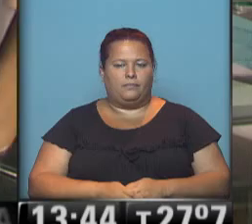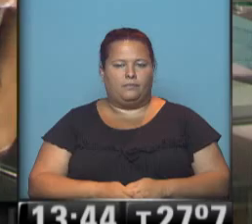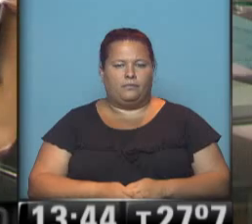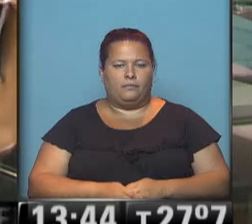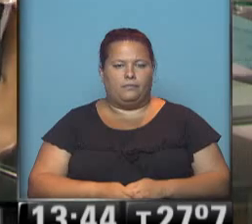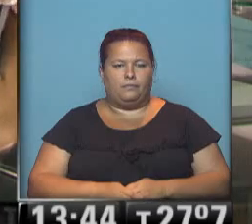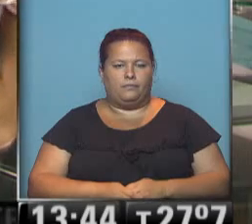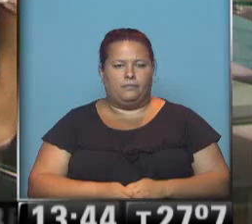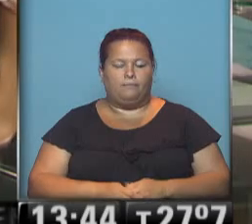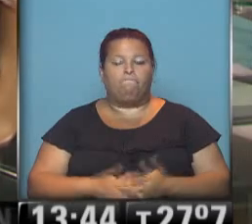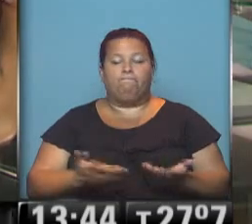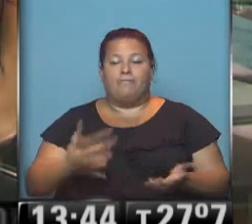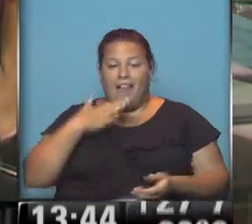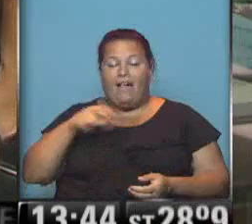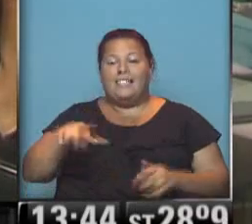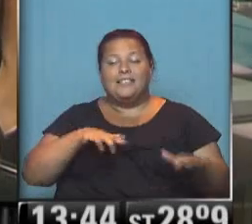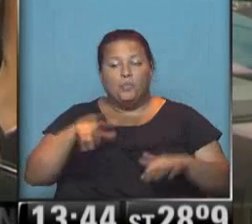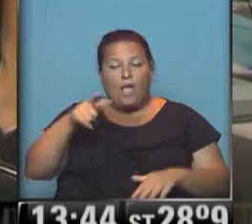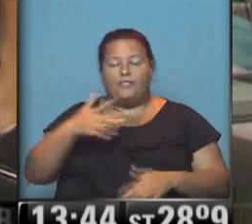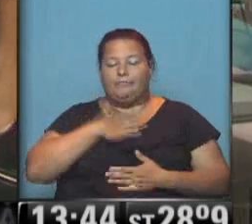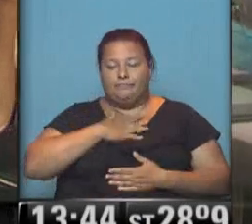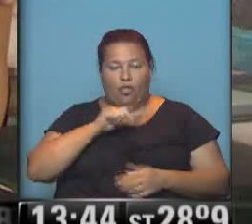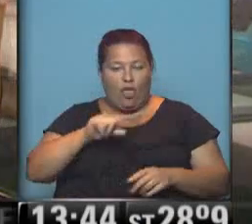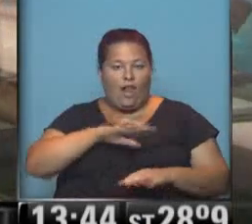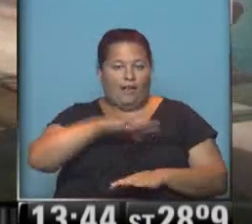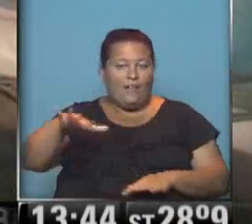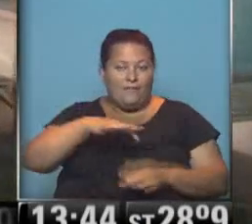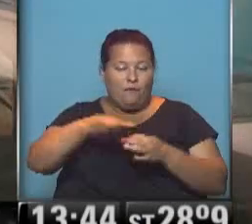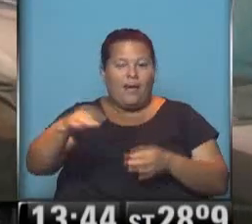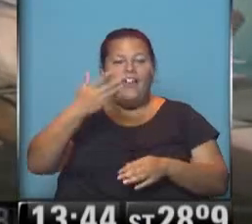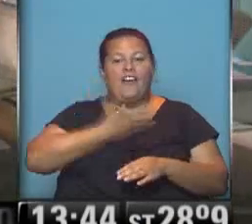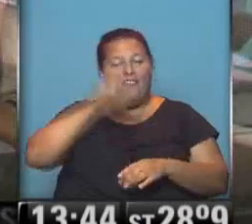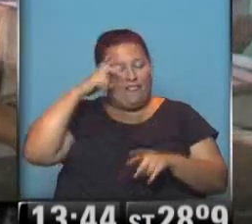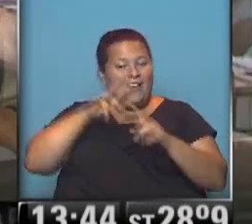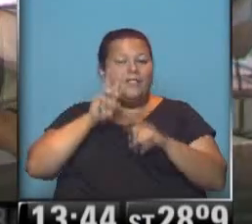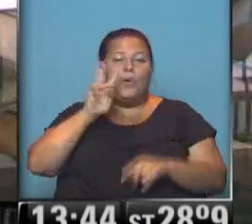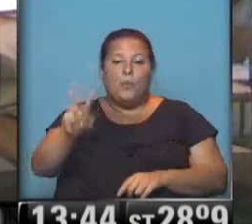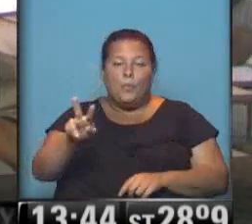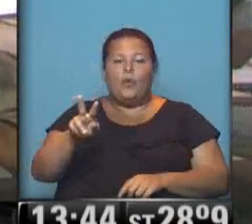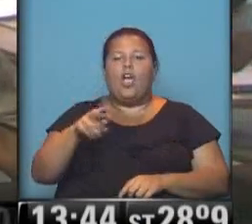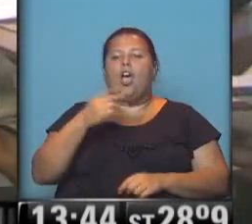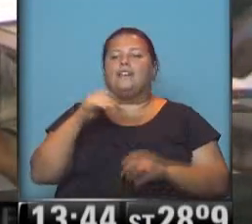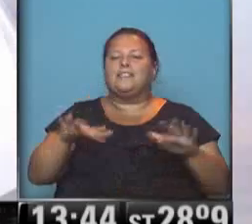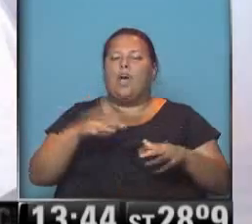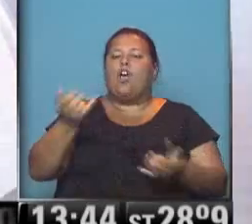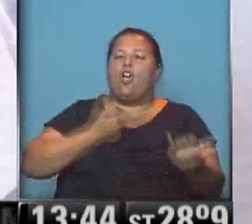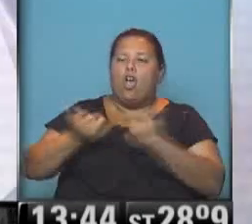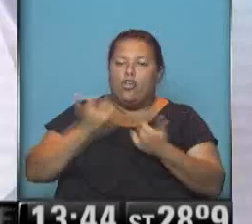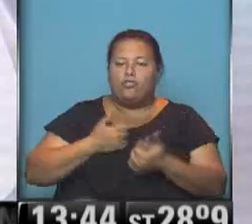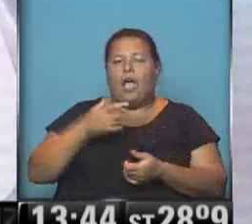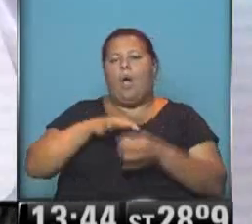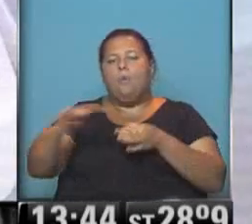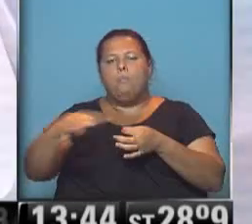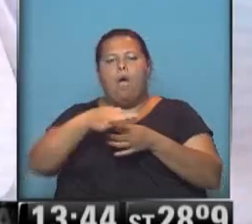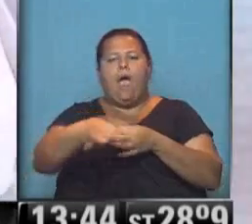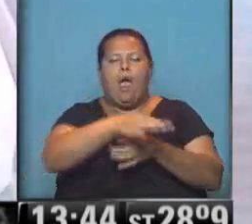igual Bueno realmente el panorama de solador en idiazábal Félix veíamos así la situación contanos tanto en idiazábal en